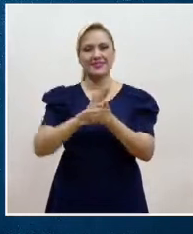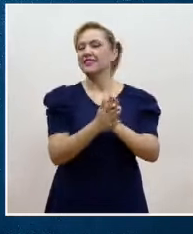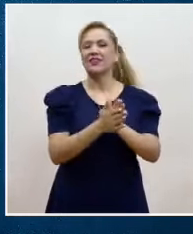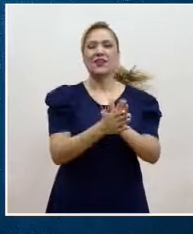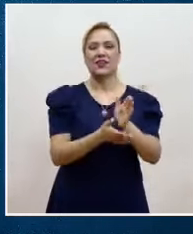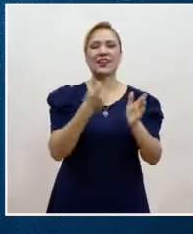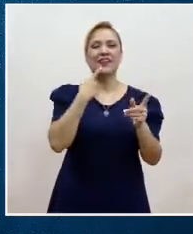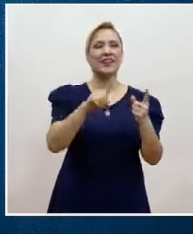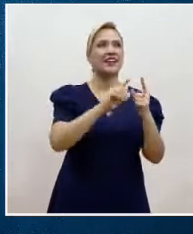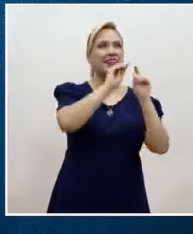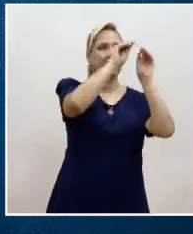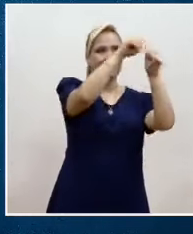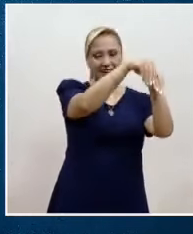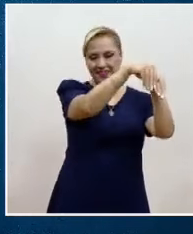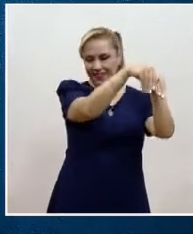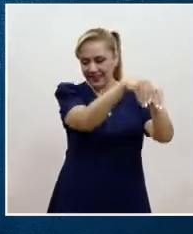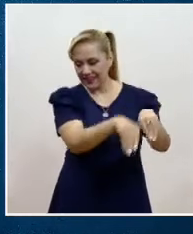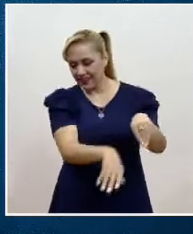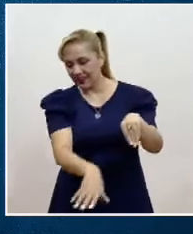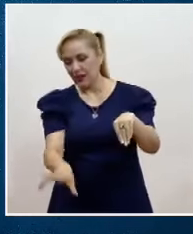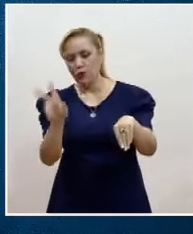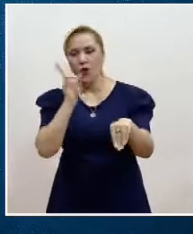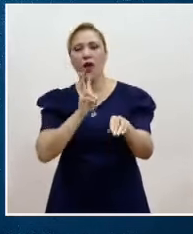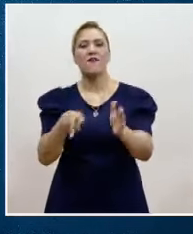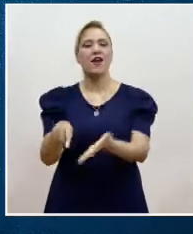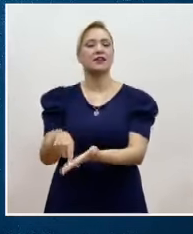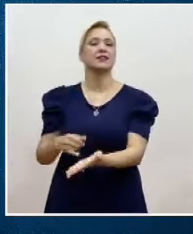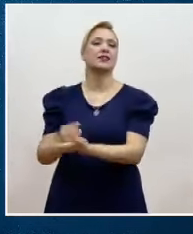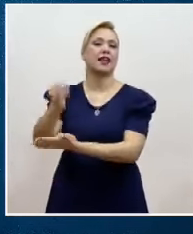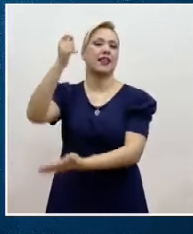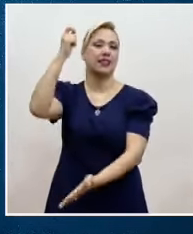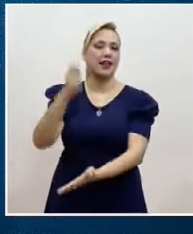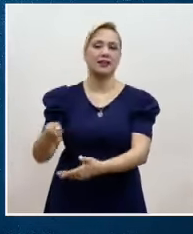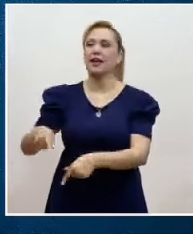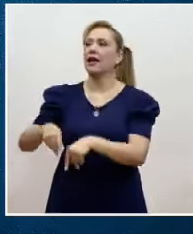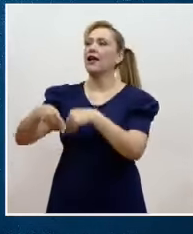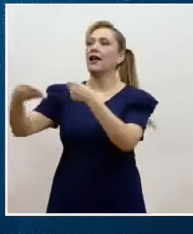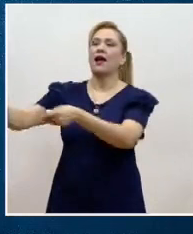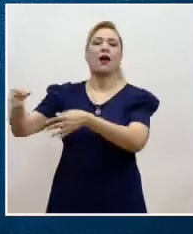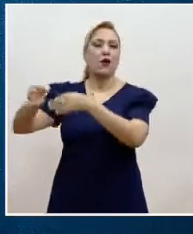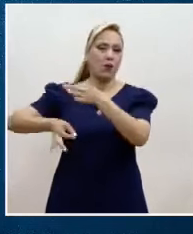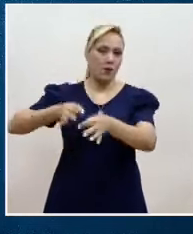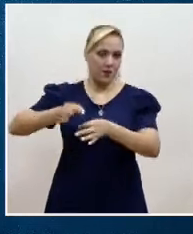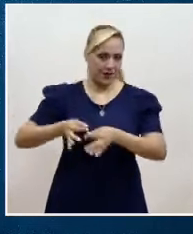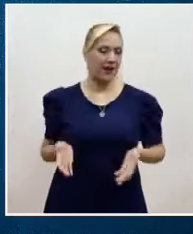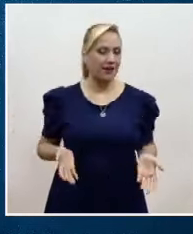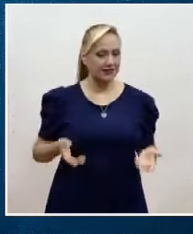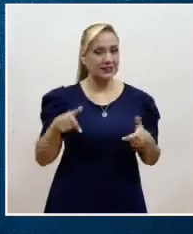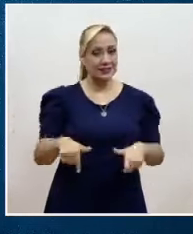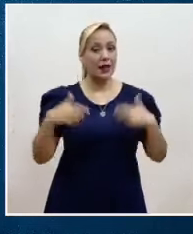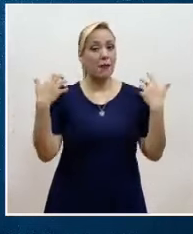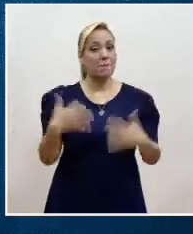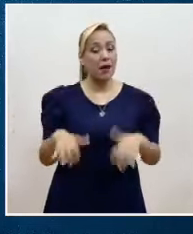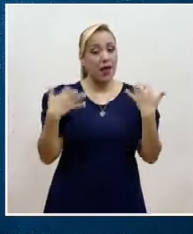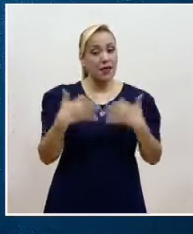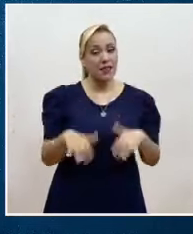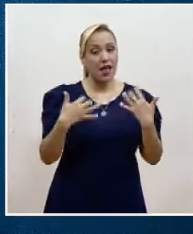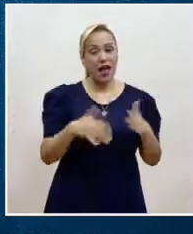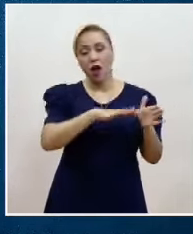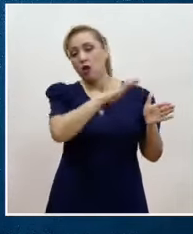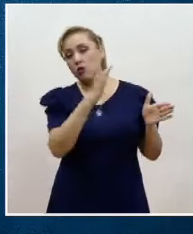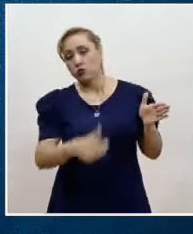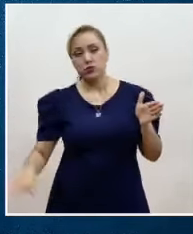entra la demanda, entran las evidencias y sale una sentencia que luego se va a cumplir. ¿No? Entonces, esta máquina que hace que las cosas sucedan